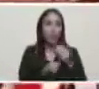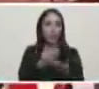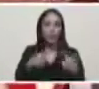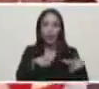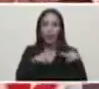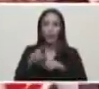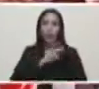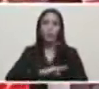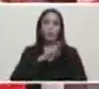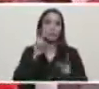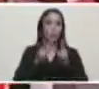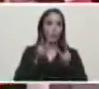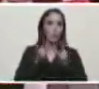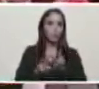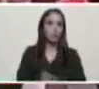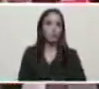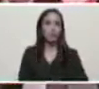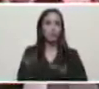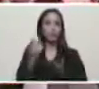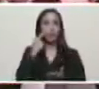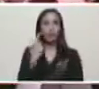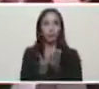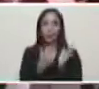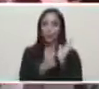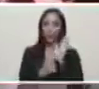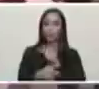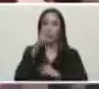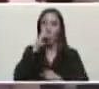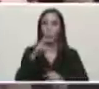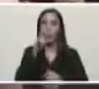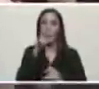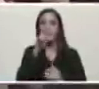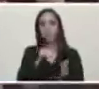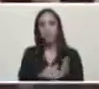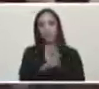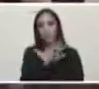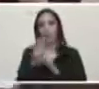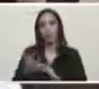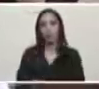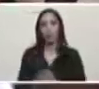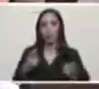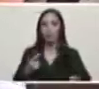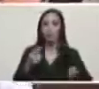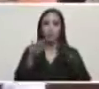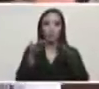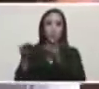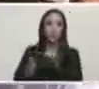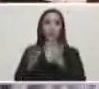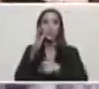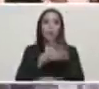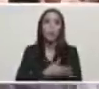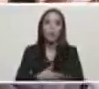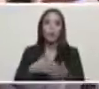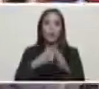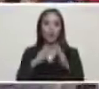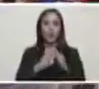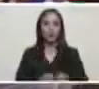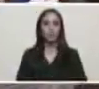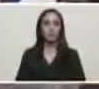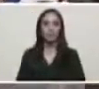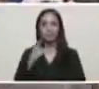programa social que se plantea para el año 2025 la entrega de de 5 millones de viviendas